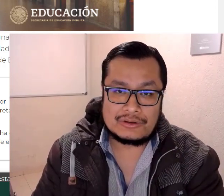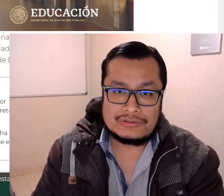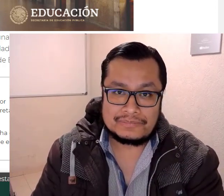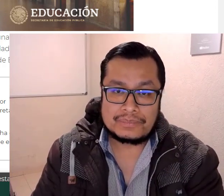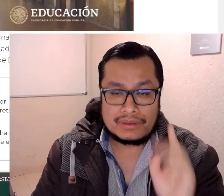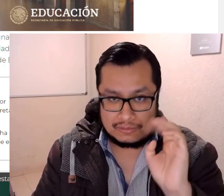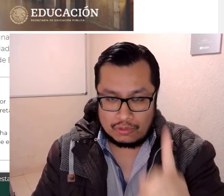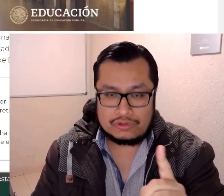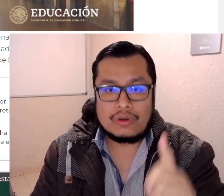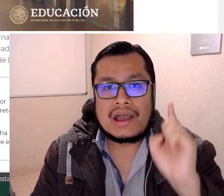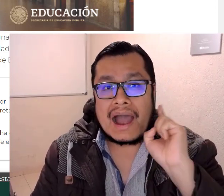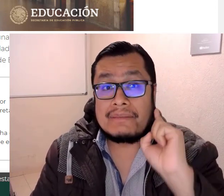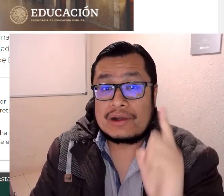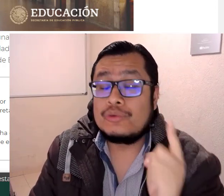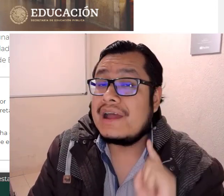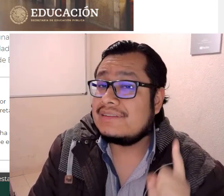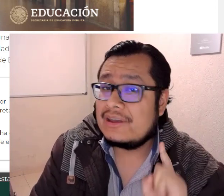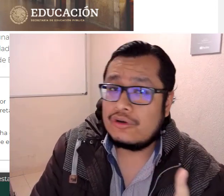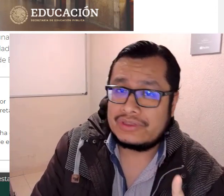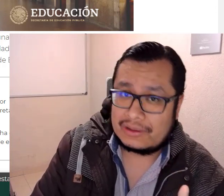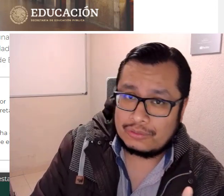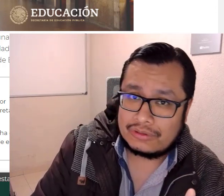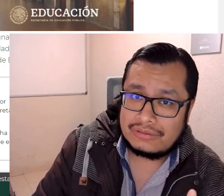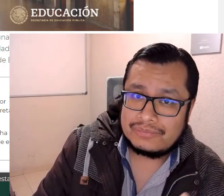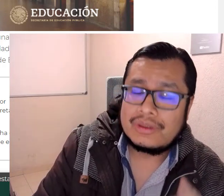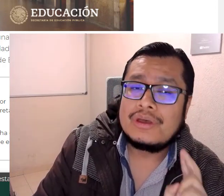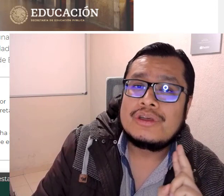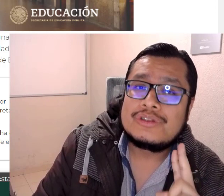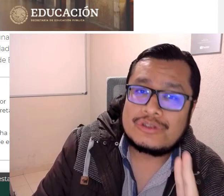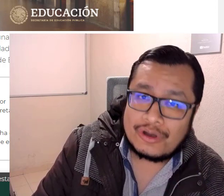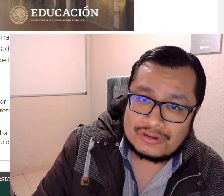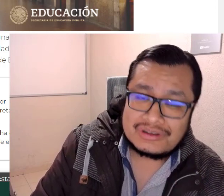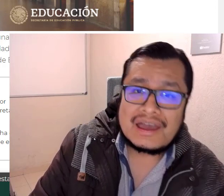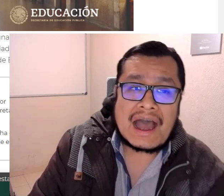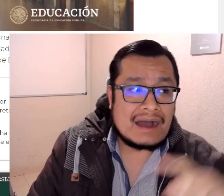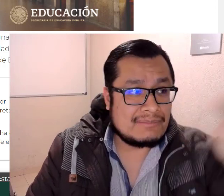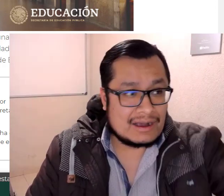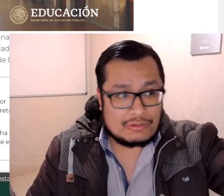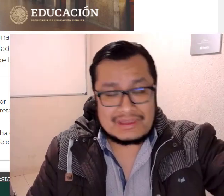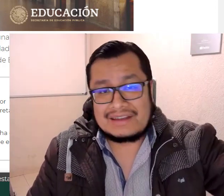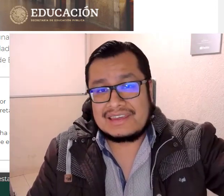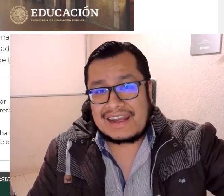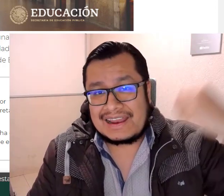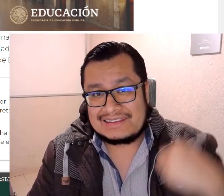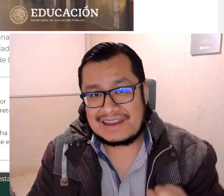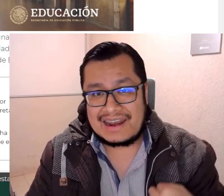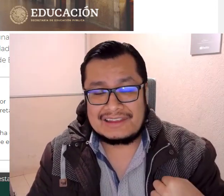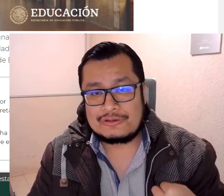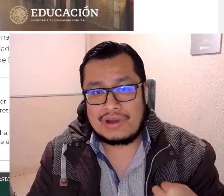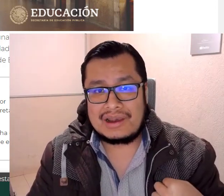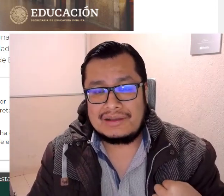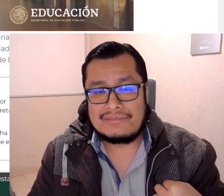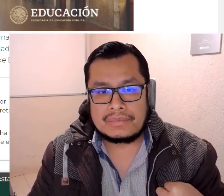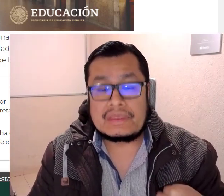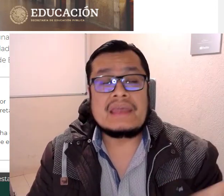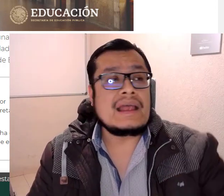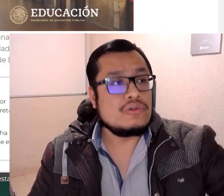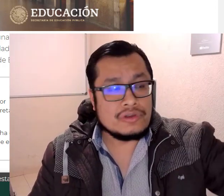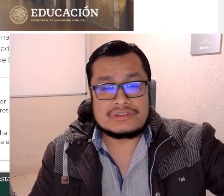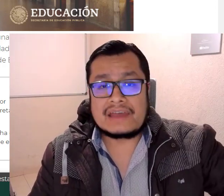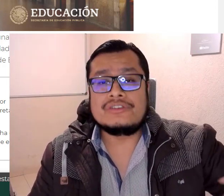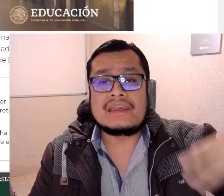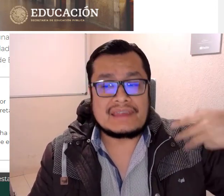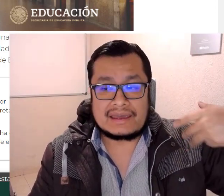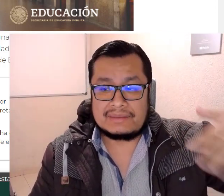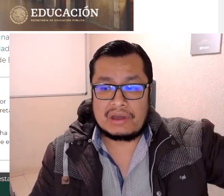maestros uno a vacunarse en contraturno 2 a vacunarse y regresar a la escuela y en